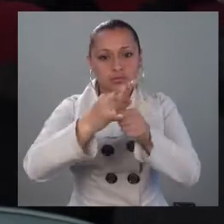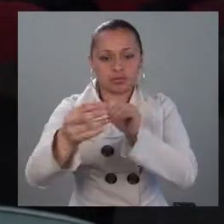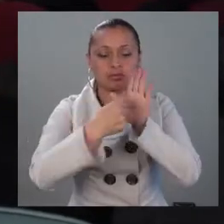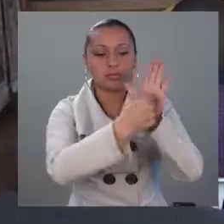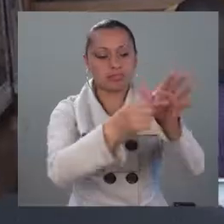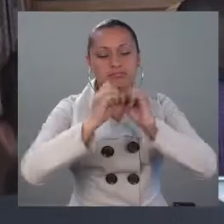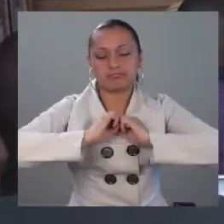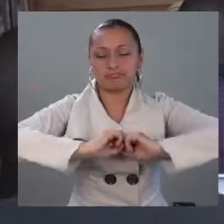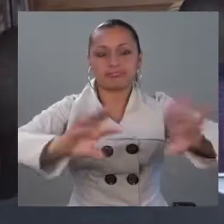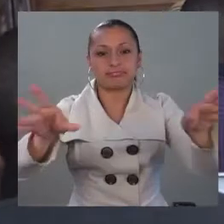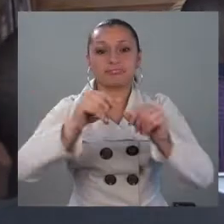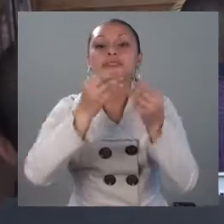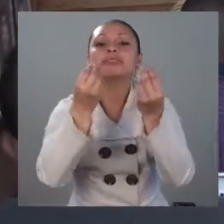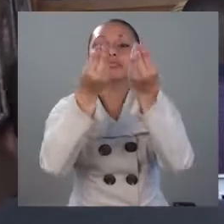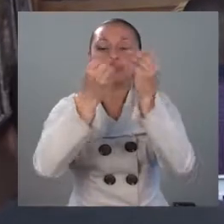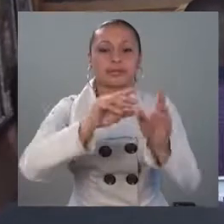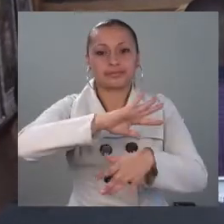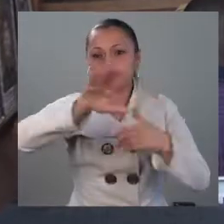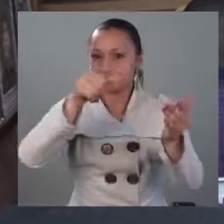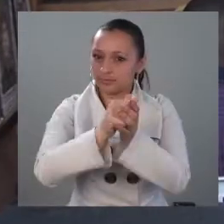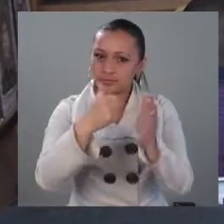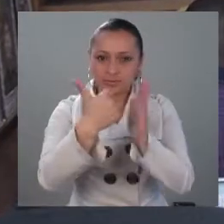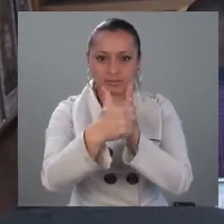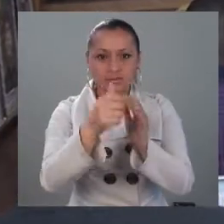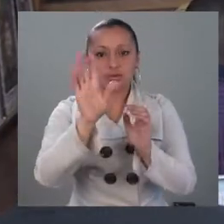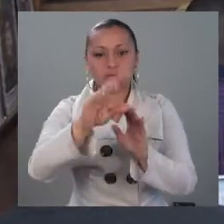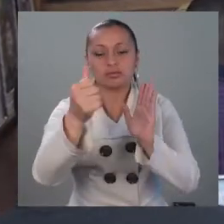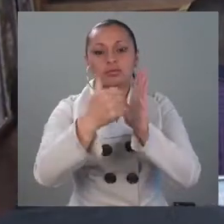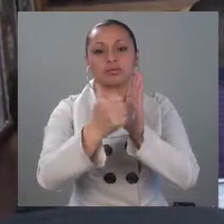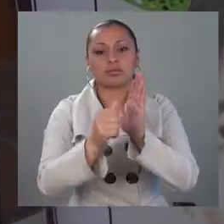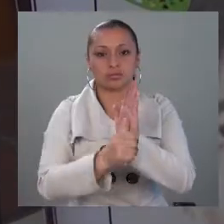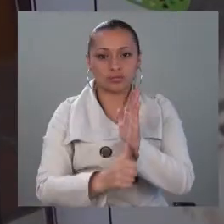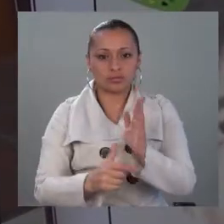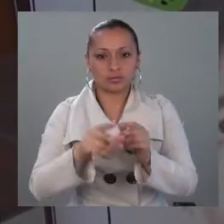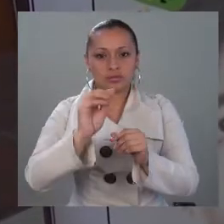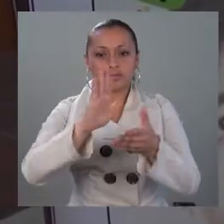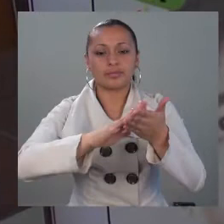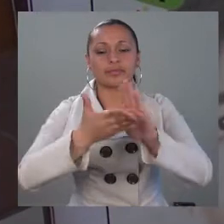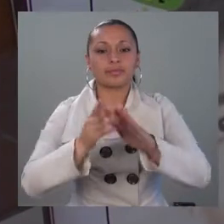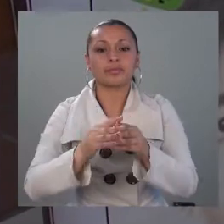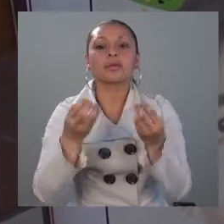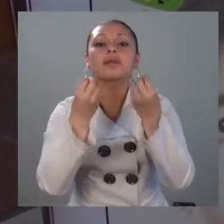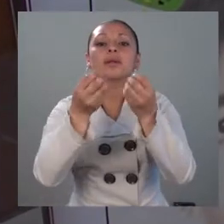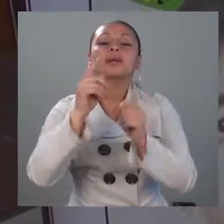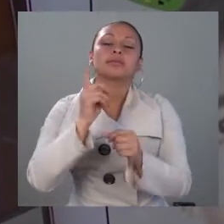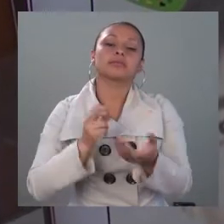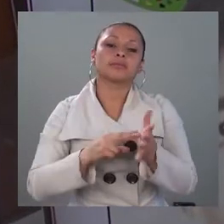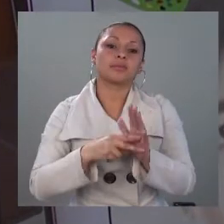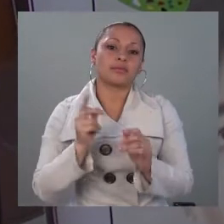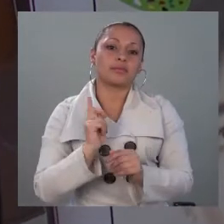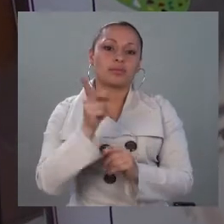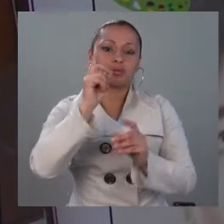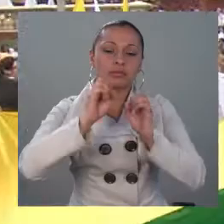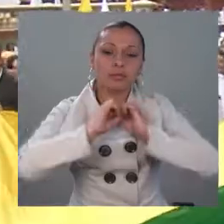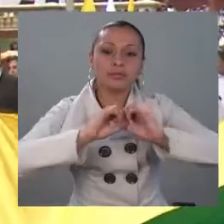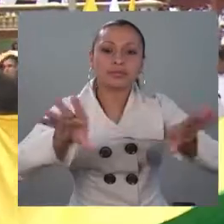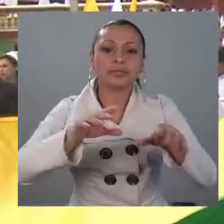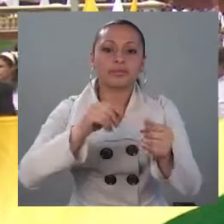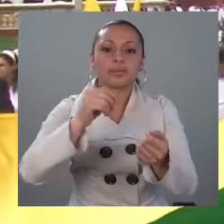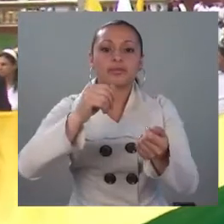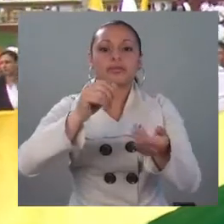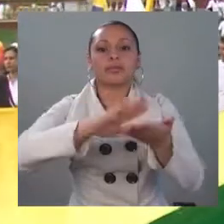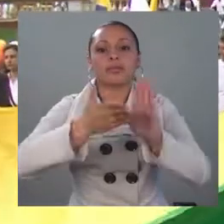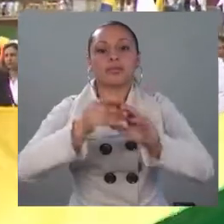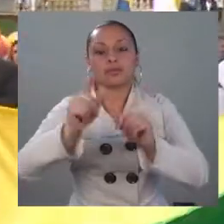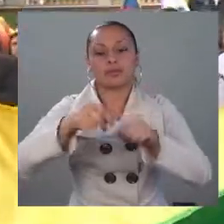municipios del departamento. Lo que se espera es que la agenda de paz sea un referente en la formulación de la política pública de paz en la región